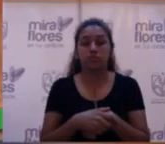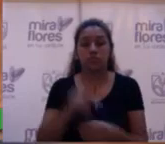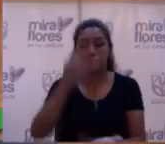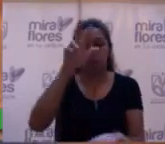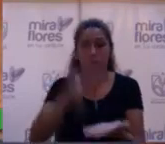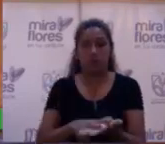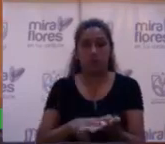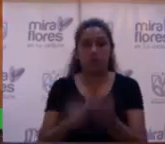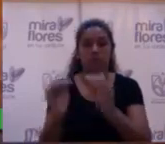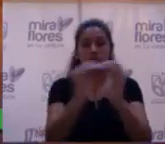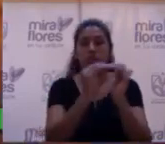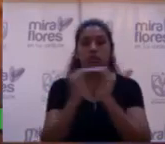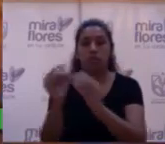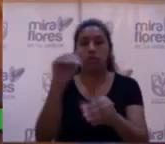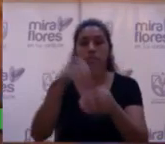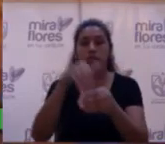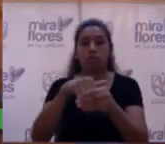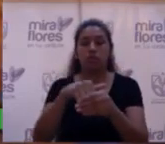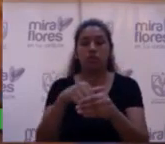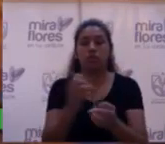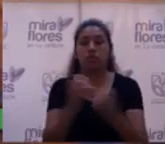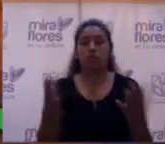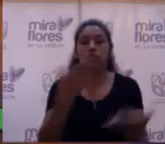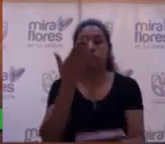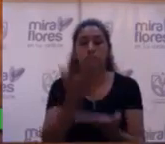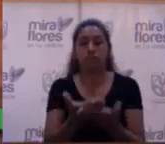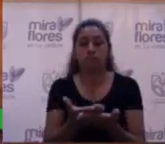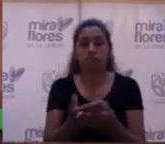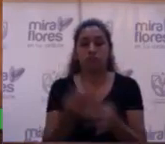aprueba por unanimidad de votos. Muchísimas gracias.